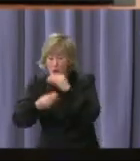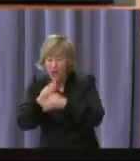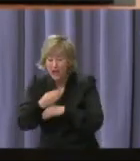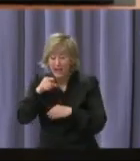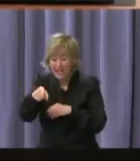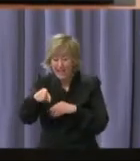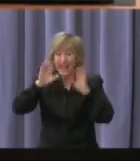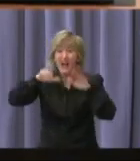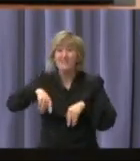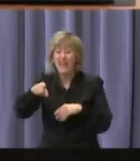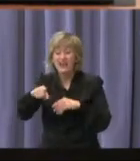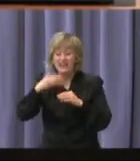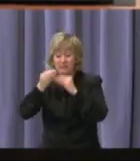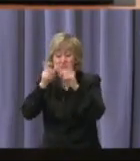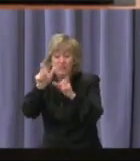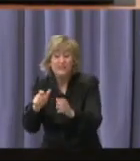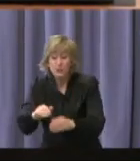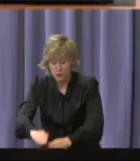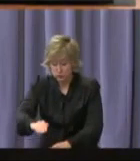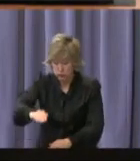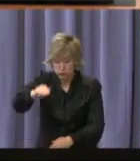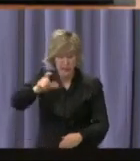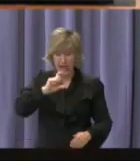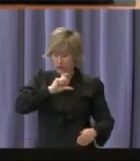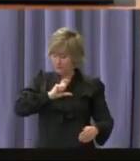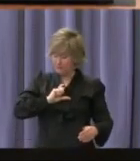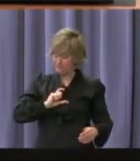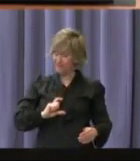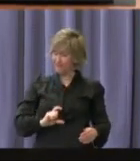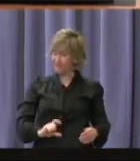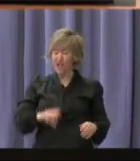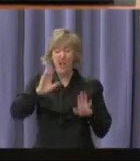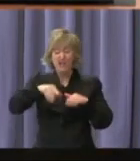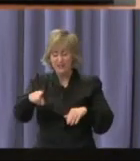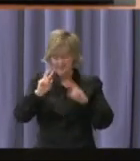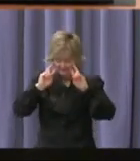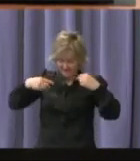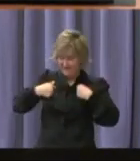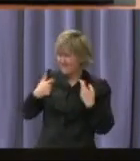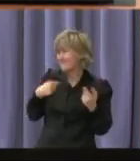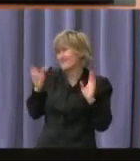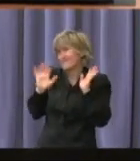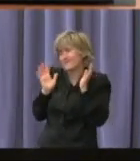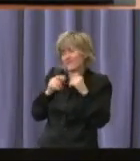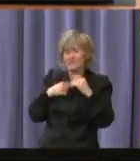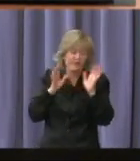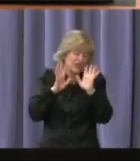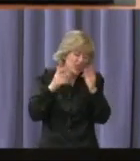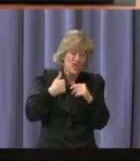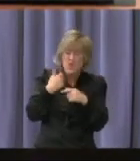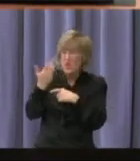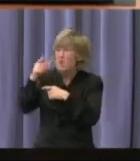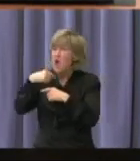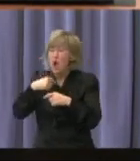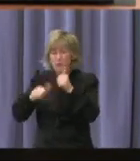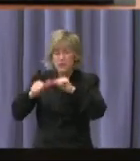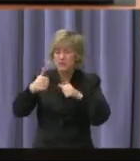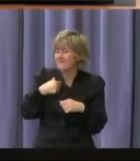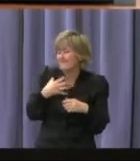no tendrá autoestima, se descalificará a sí misma. Es la típica persona que dirá, no, yo no me presento a una oposición, eso no lo saco